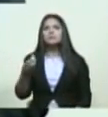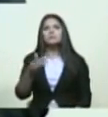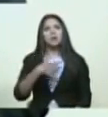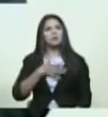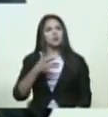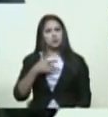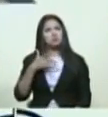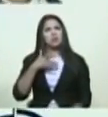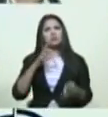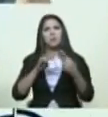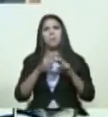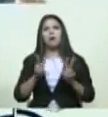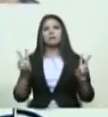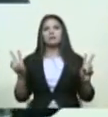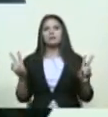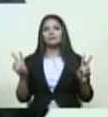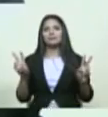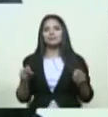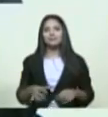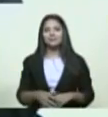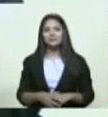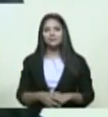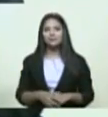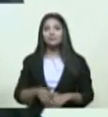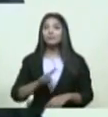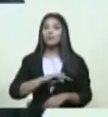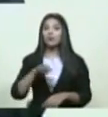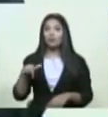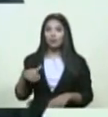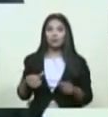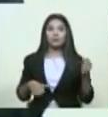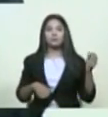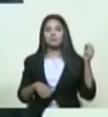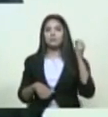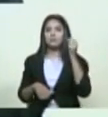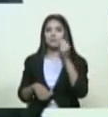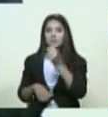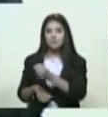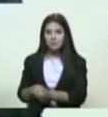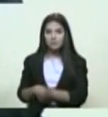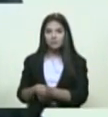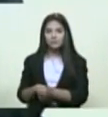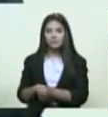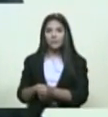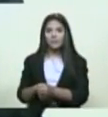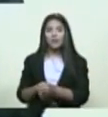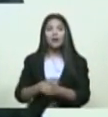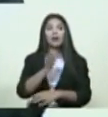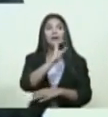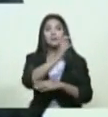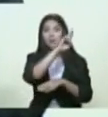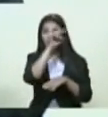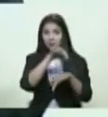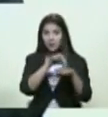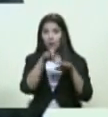así. En el momento en que nosotros fuimos designados por la Asamblea Nacional